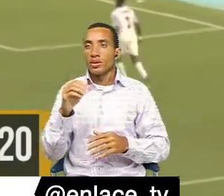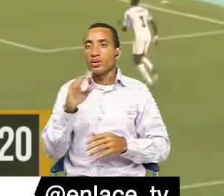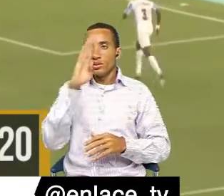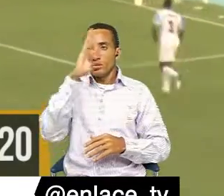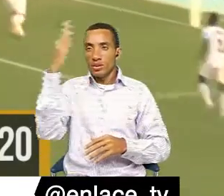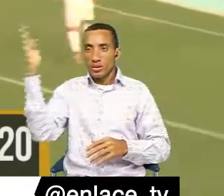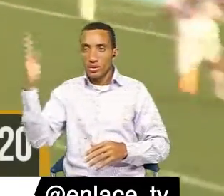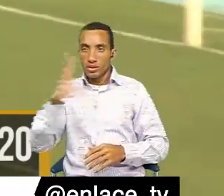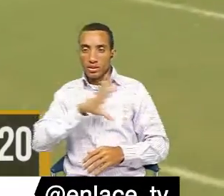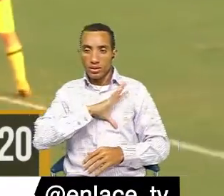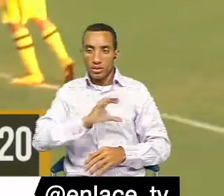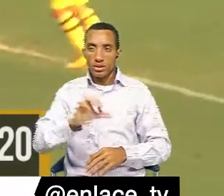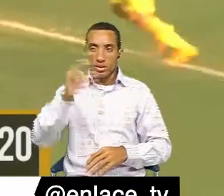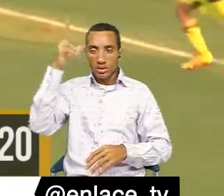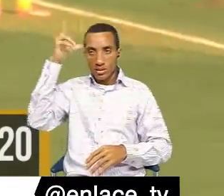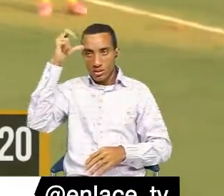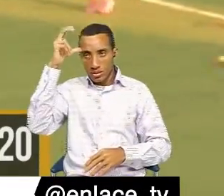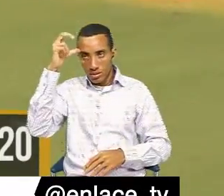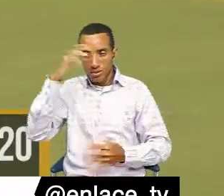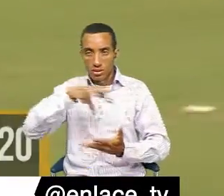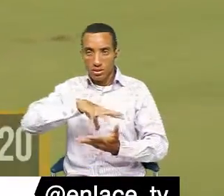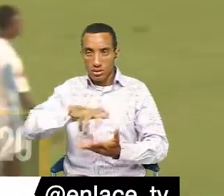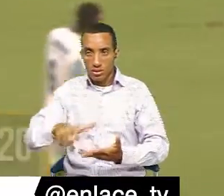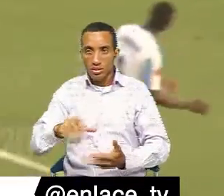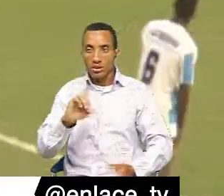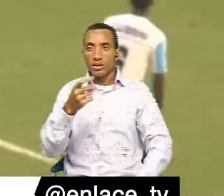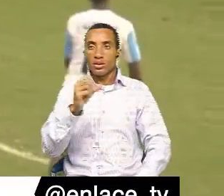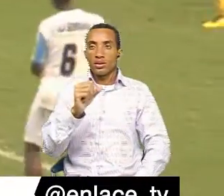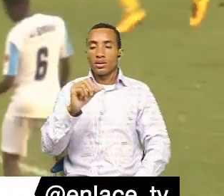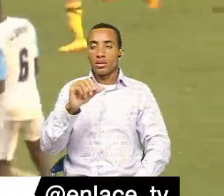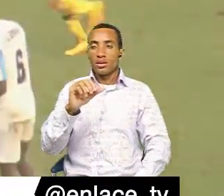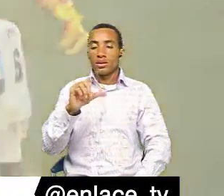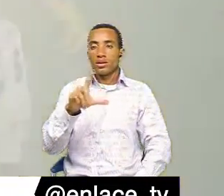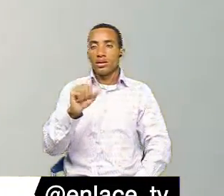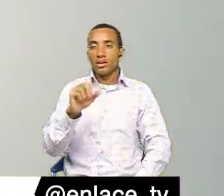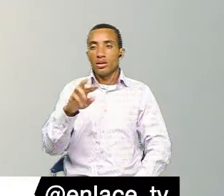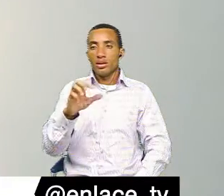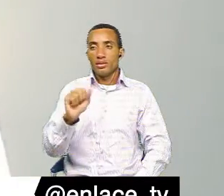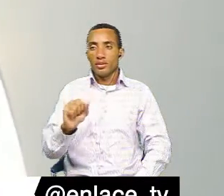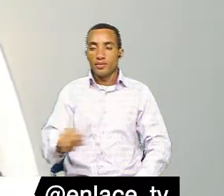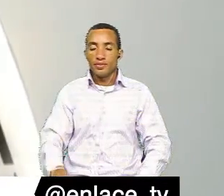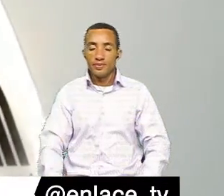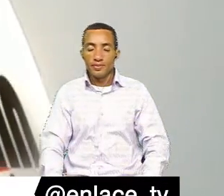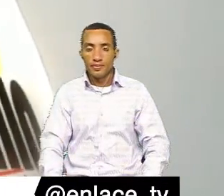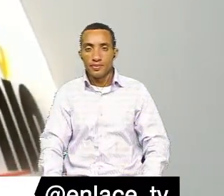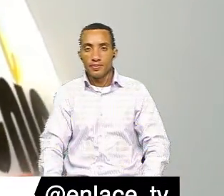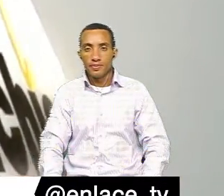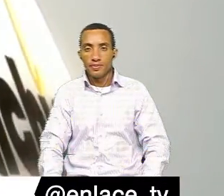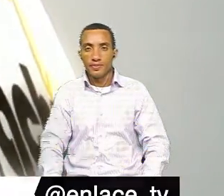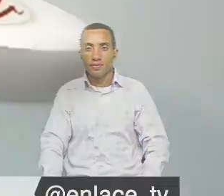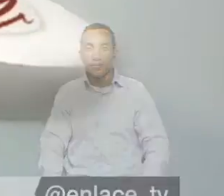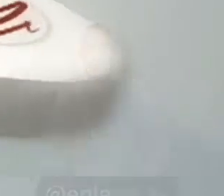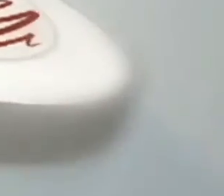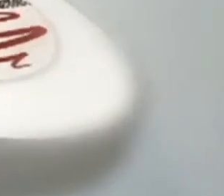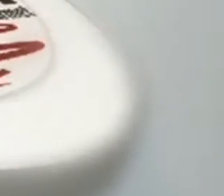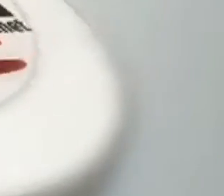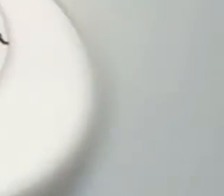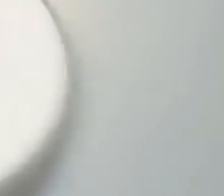Cali, América, Real Santander, Deportivo Galapa y Patriotas. Hasta aquí los deportes, con el patrocinio